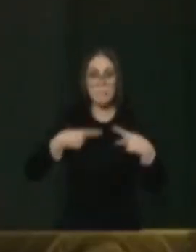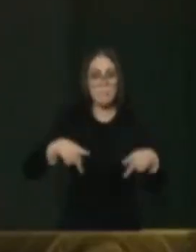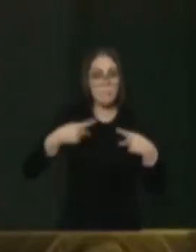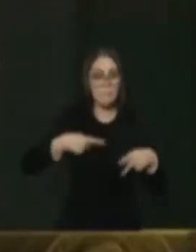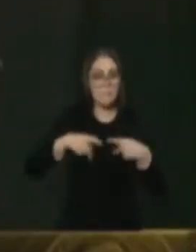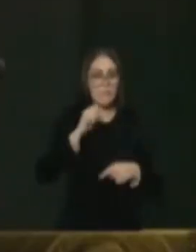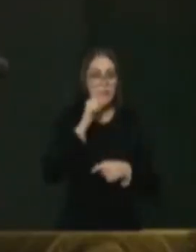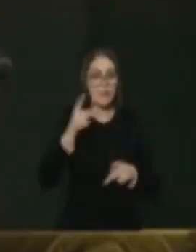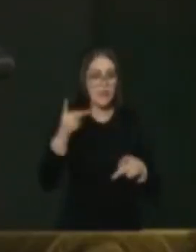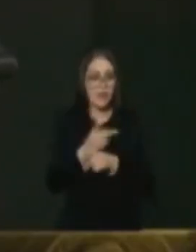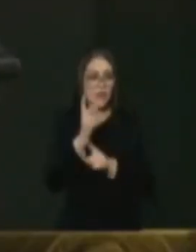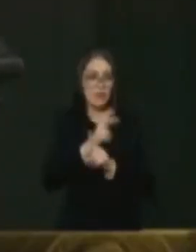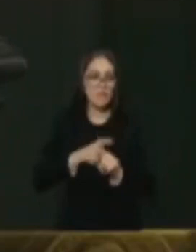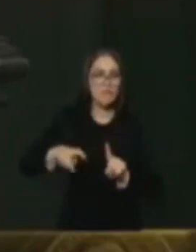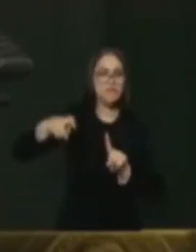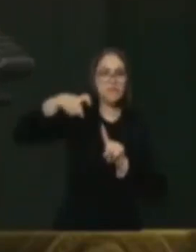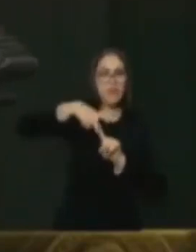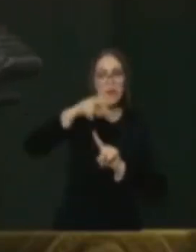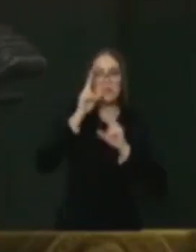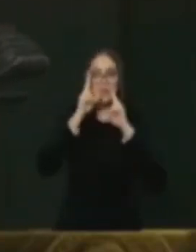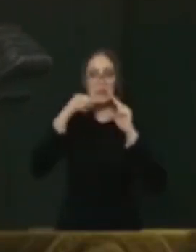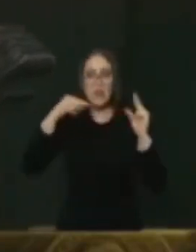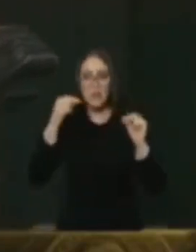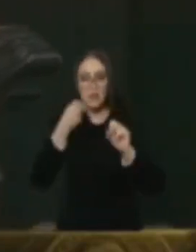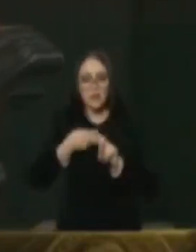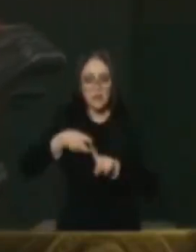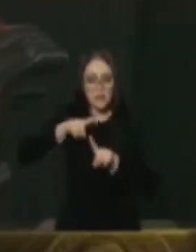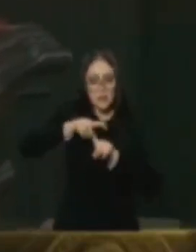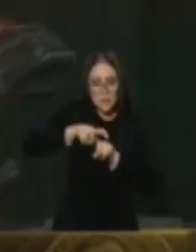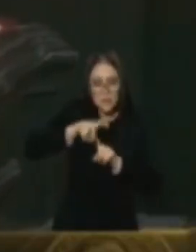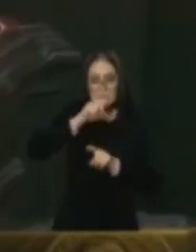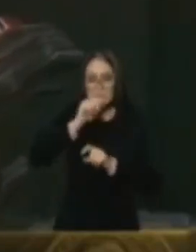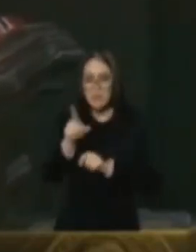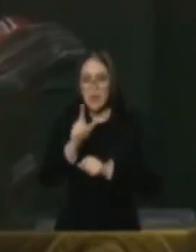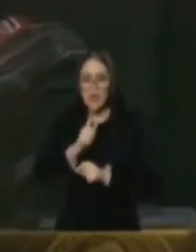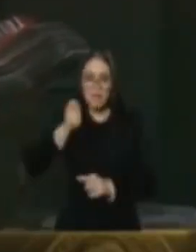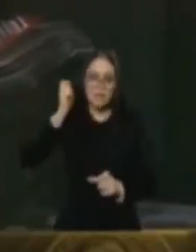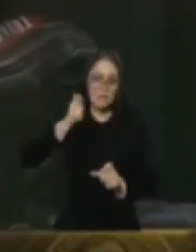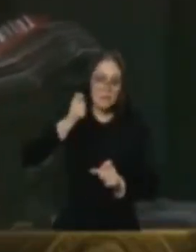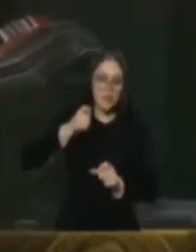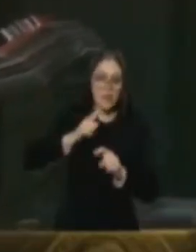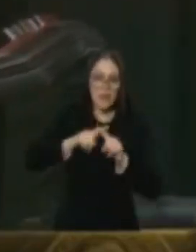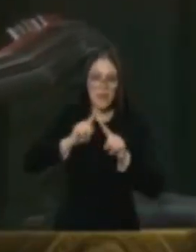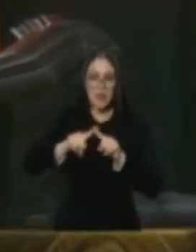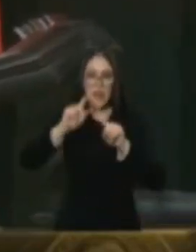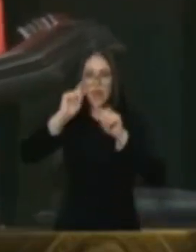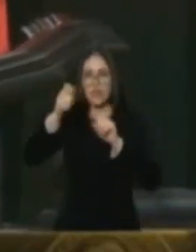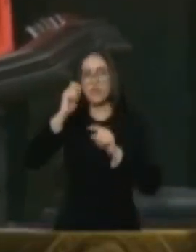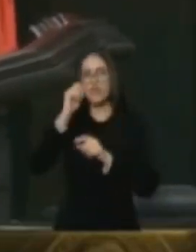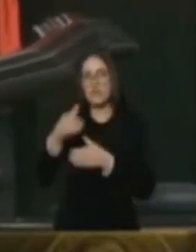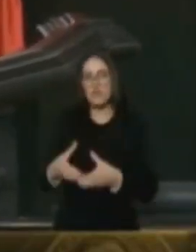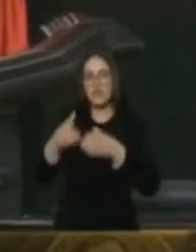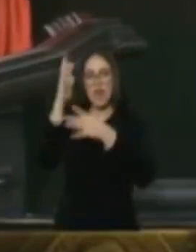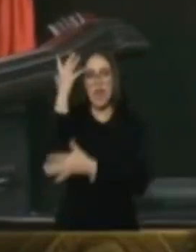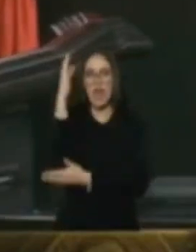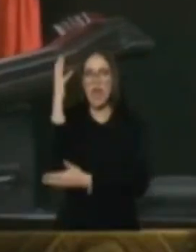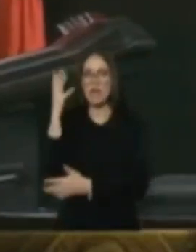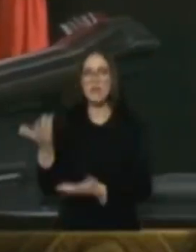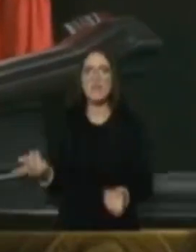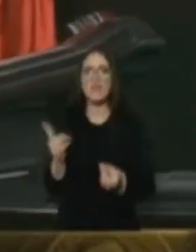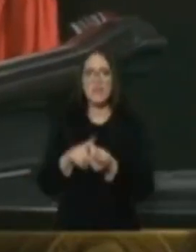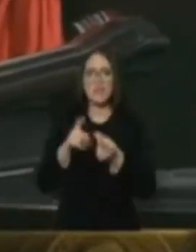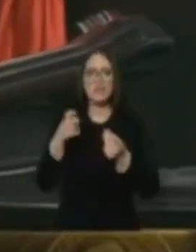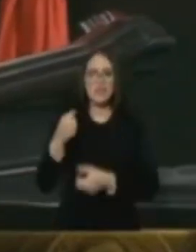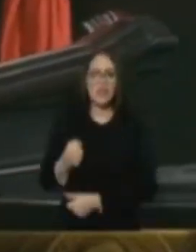en los palos del aguacal, los milicianos carpinteros martillean y amarran los troncos. ¿Dónde están los